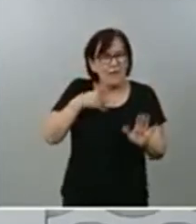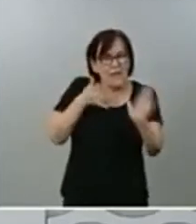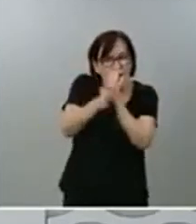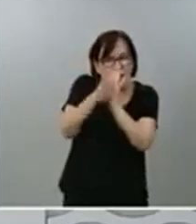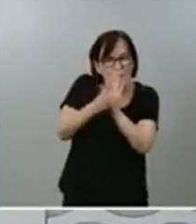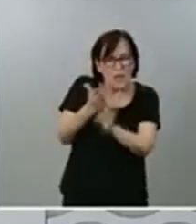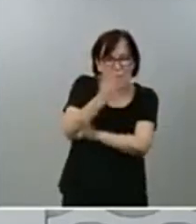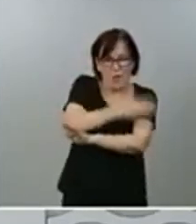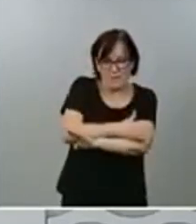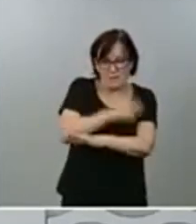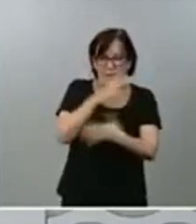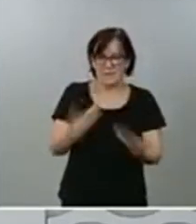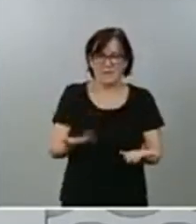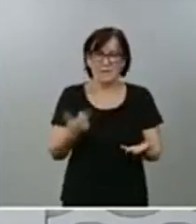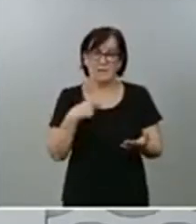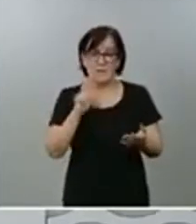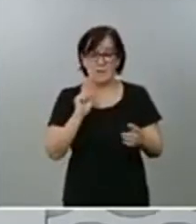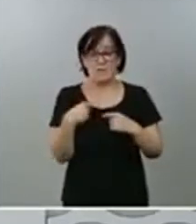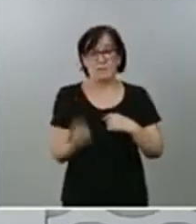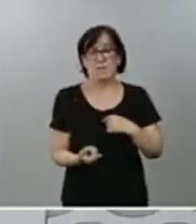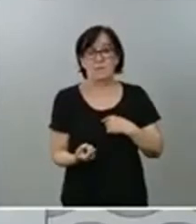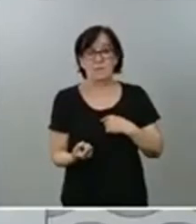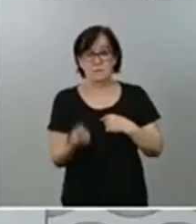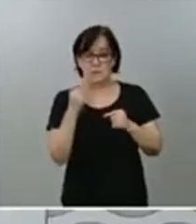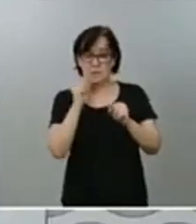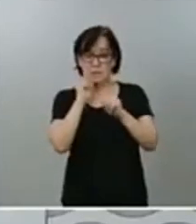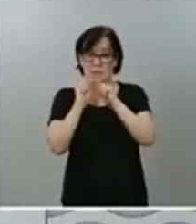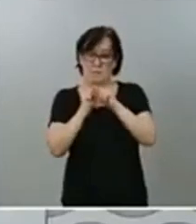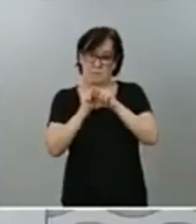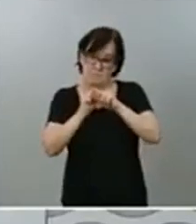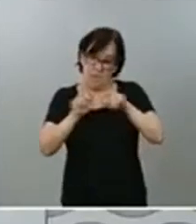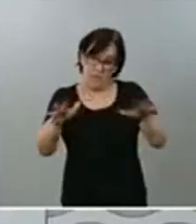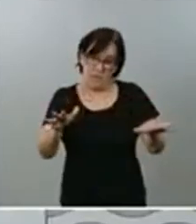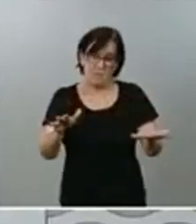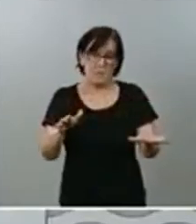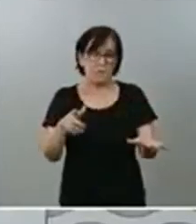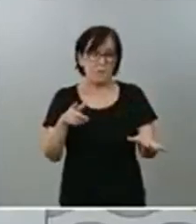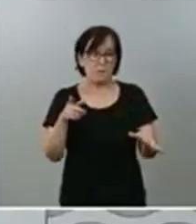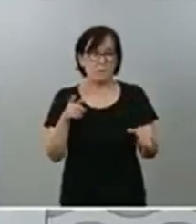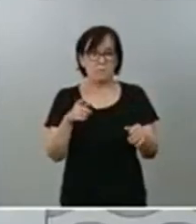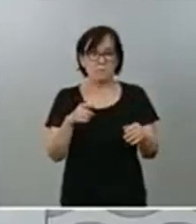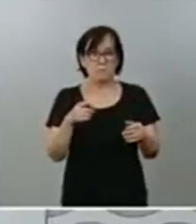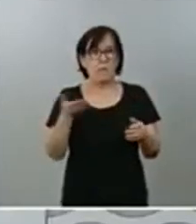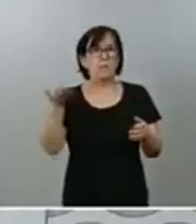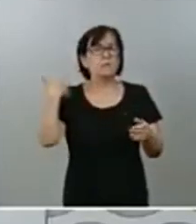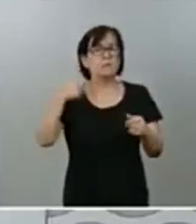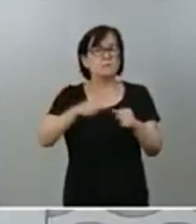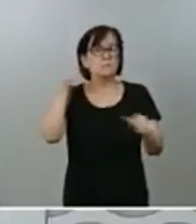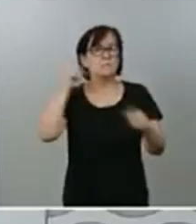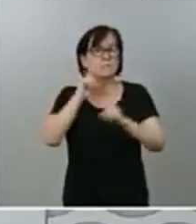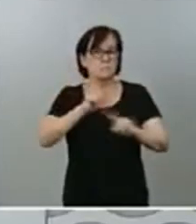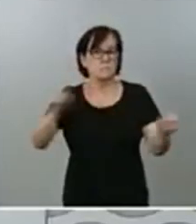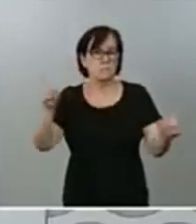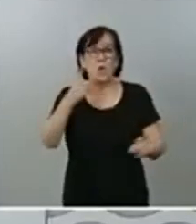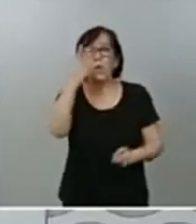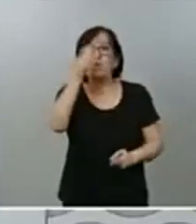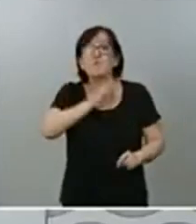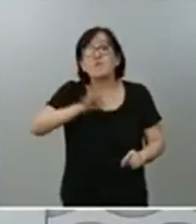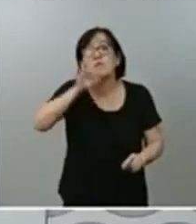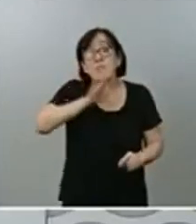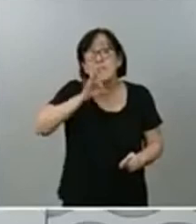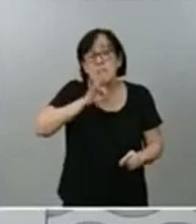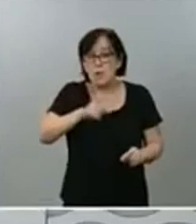era el que, después de una pandemia que no hemos tenido referencia en más de un siglo sobre cómo